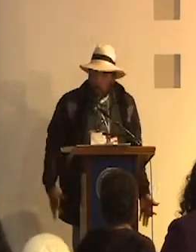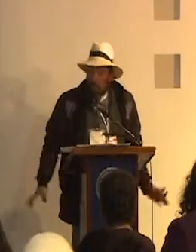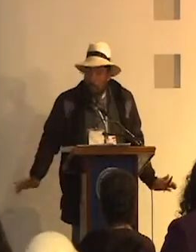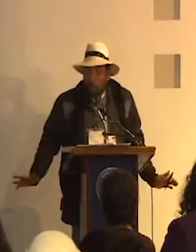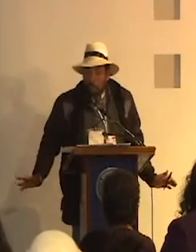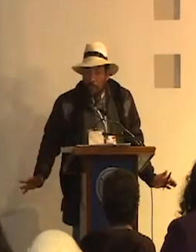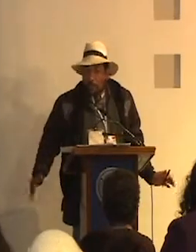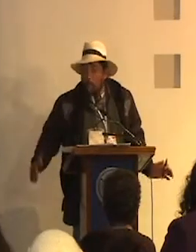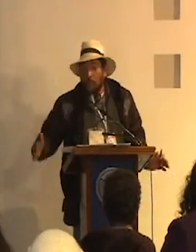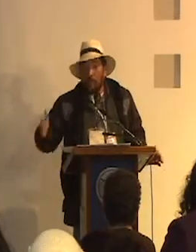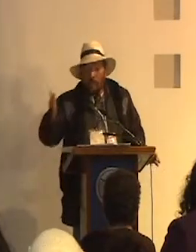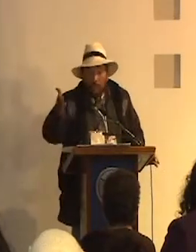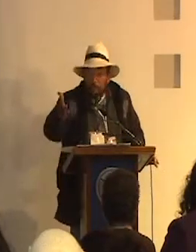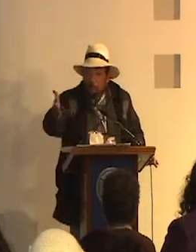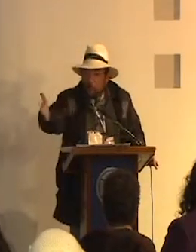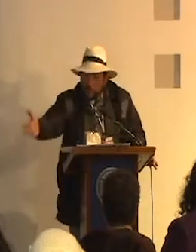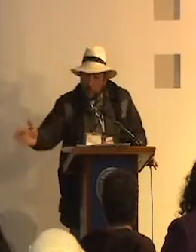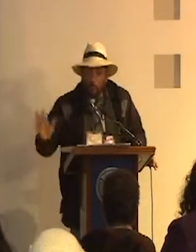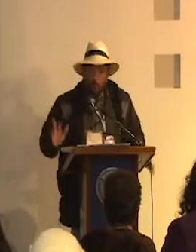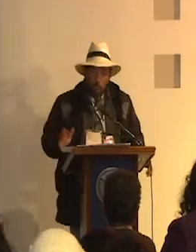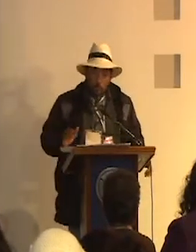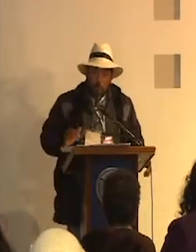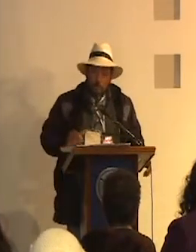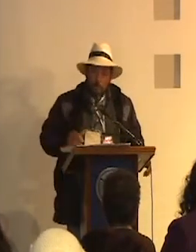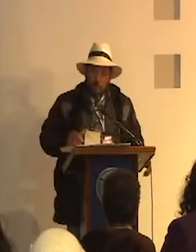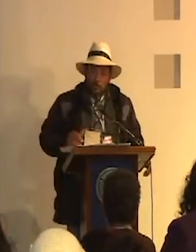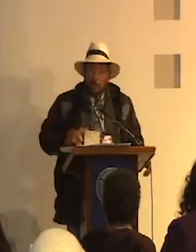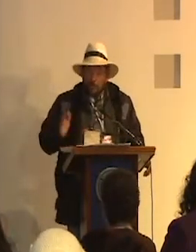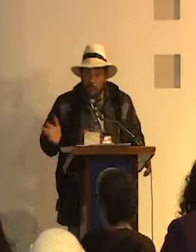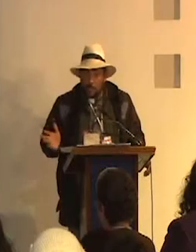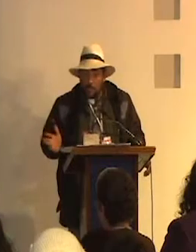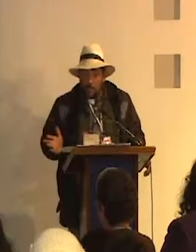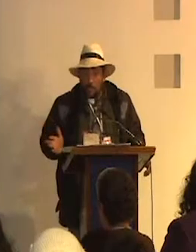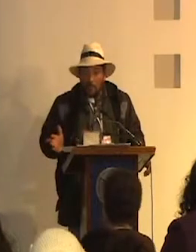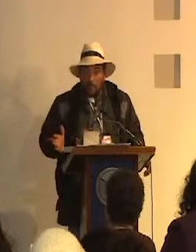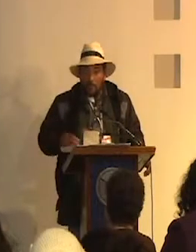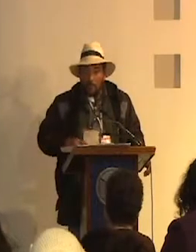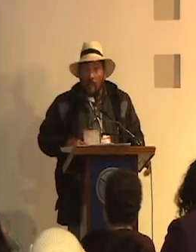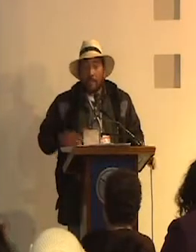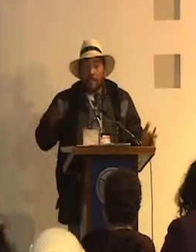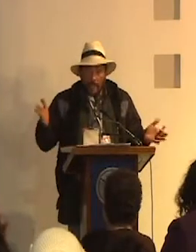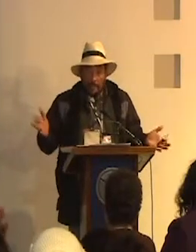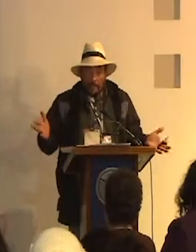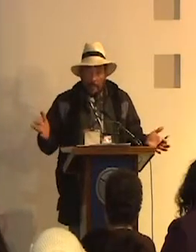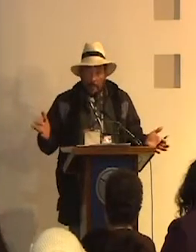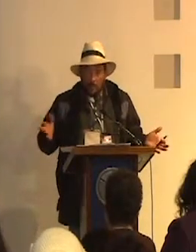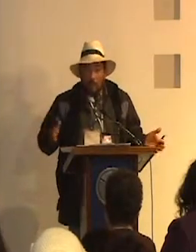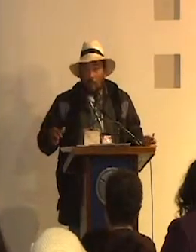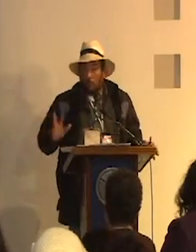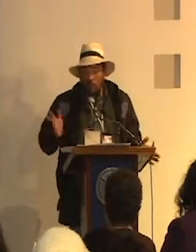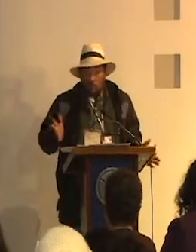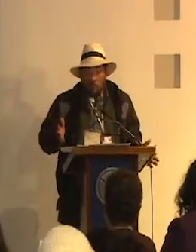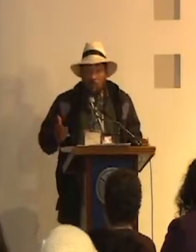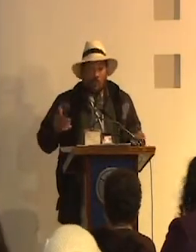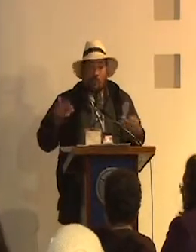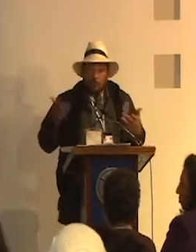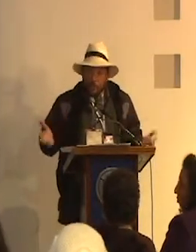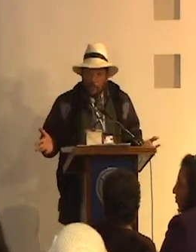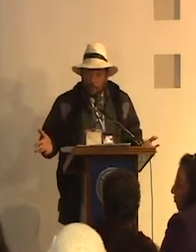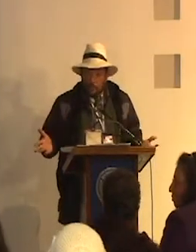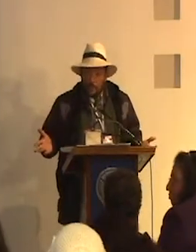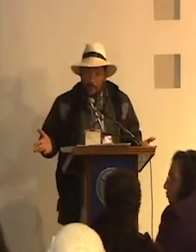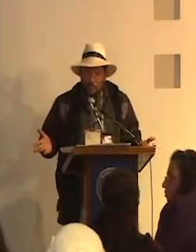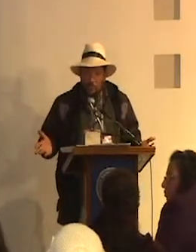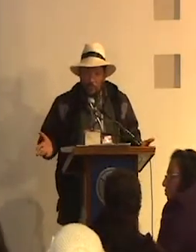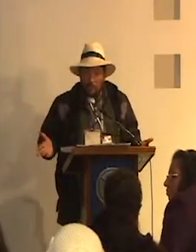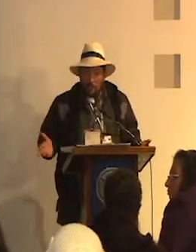que es discapacitado, como me miran andando bien, como aquí lo quieren mirar usted arrastrando como una culebra o en silla de ruedas, para creer que es discapacitado. No,